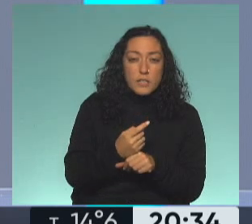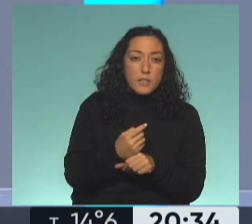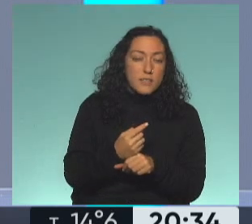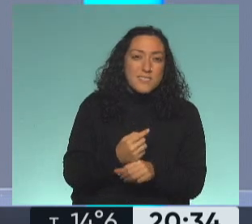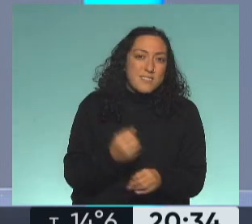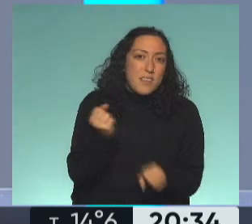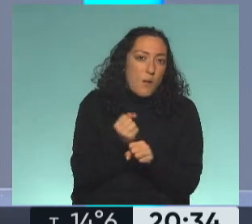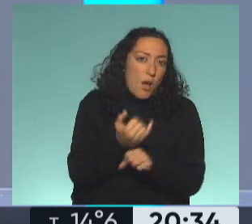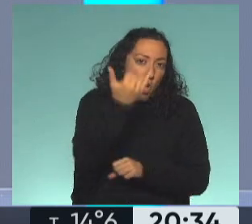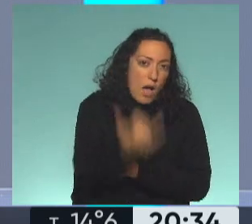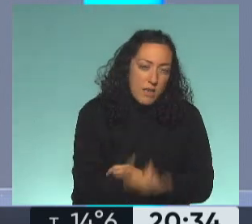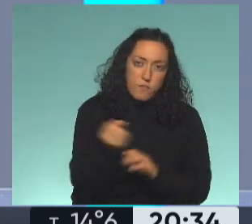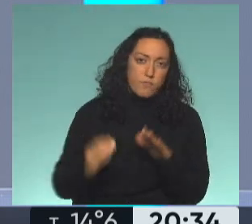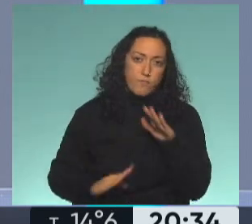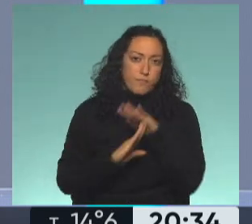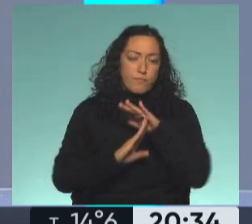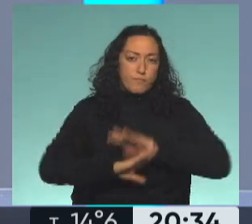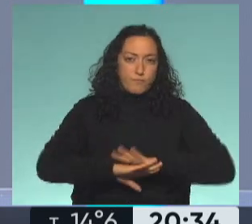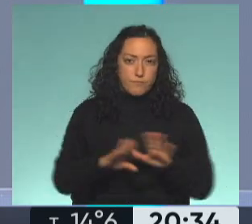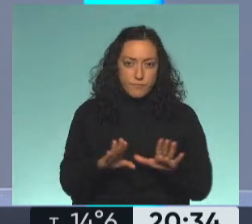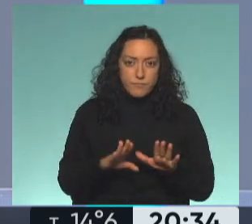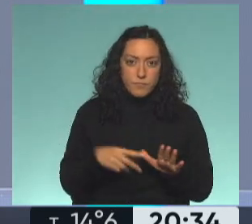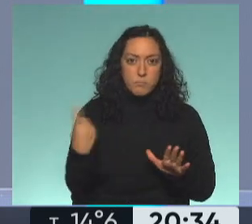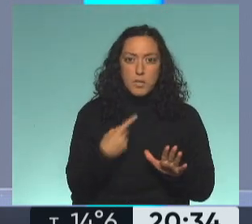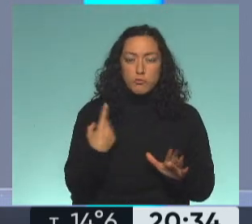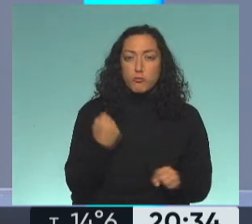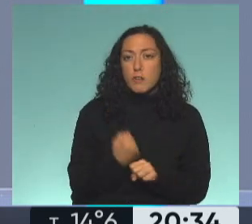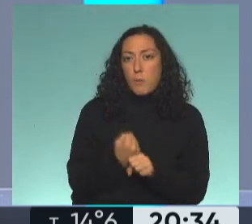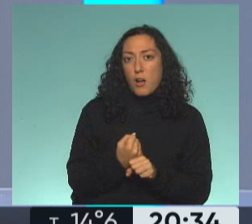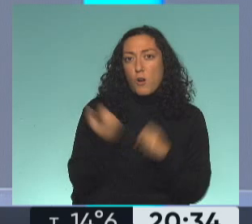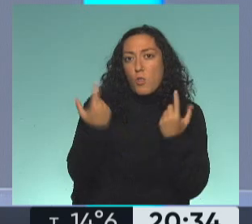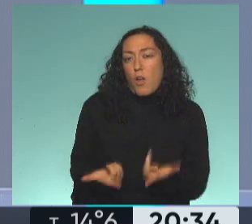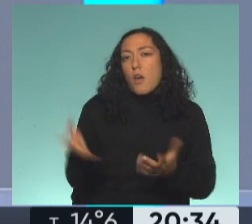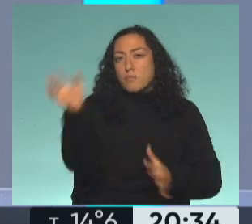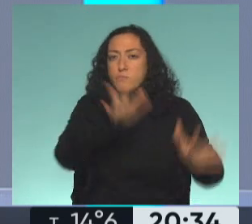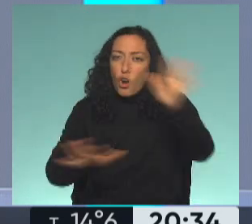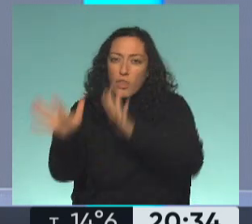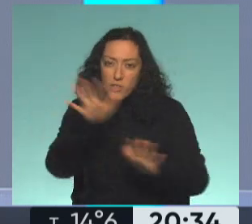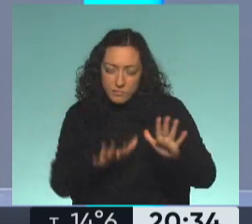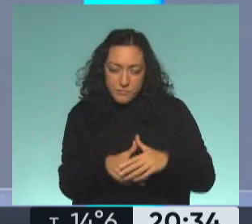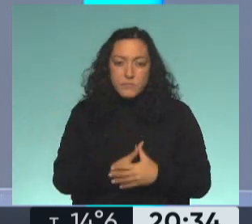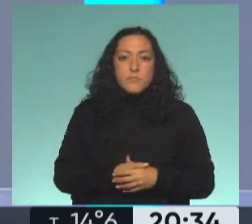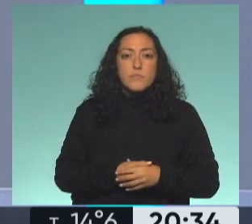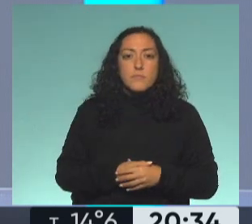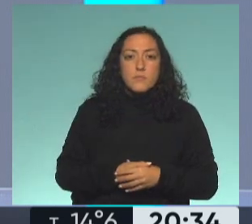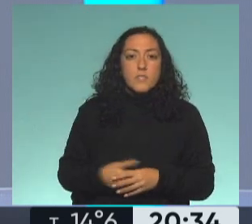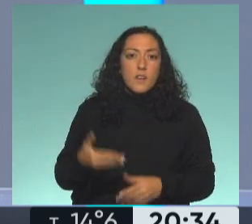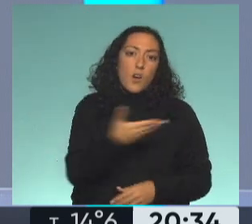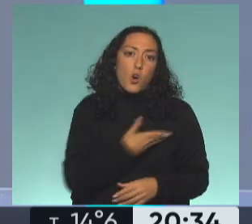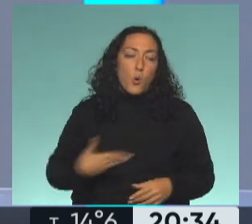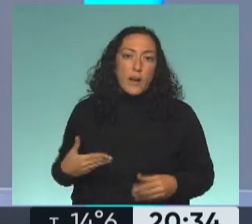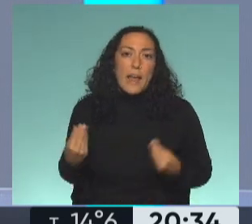prioritario. El trabajo para nosotros es el ordenador y para nosotros gobernar es